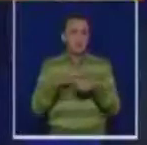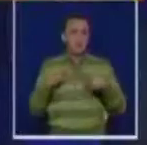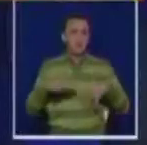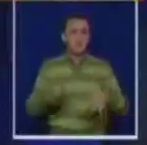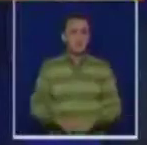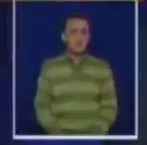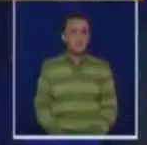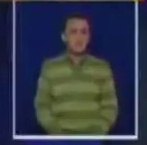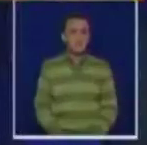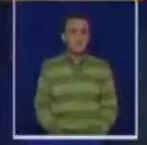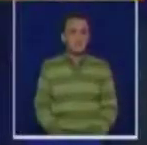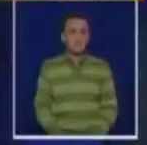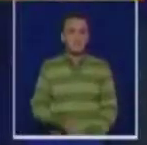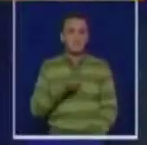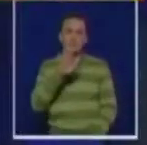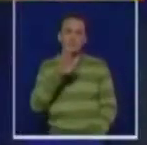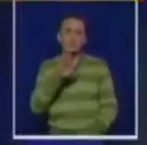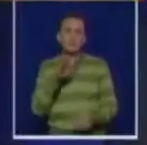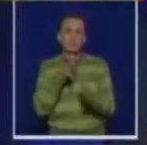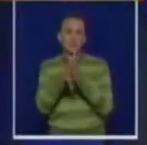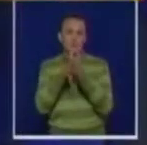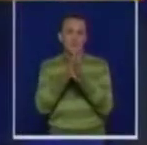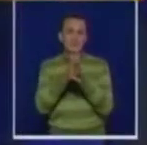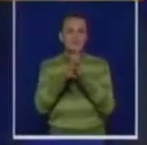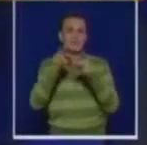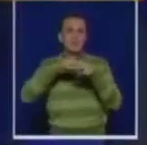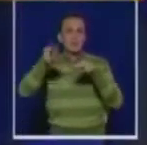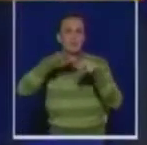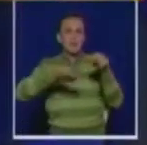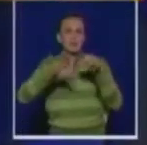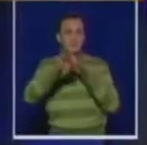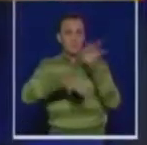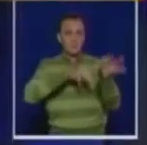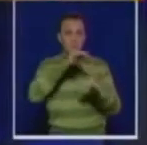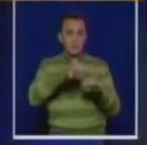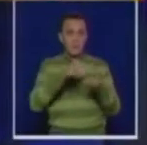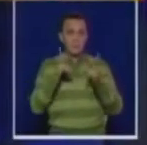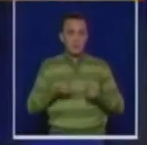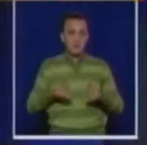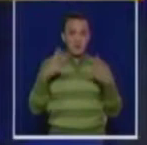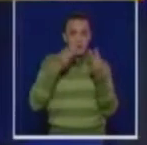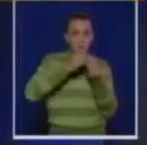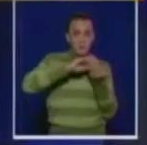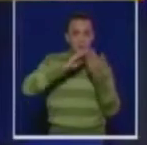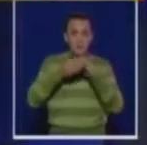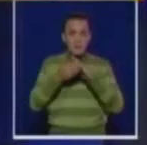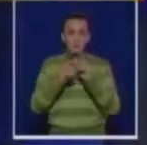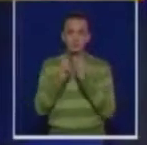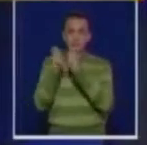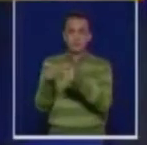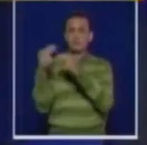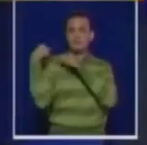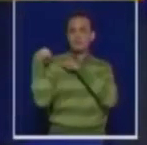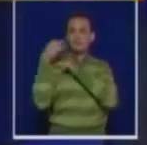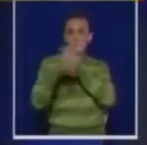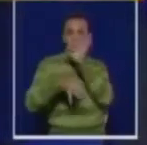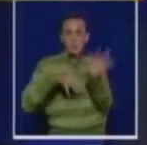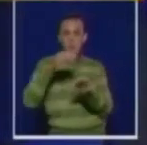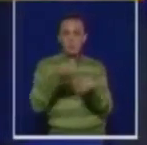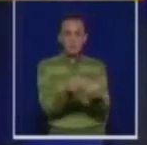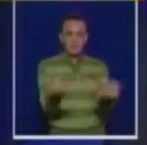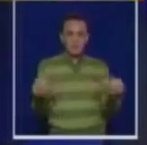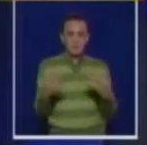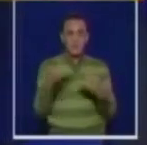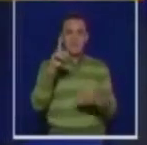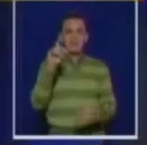Y siguiendo con noticias ecoamigables, la comunidad será la encargada de mantener algunas zonas verdes de la ciudad. Con el apoyo del DAGMA, el nuevo